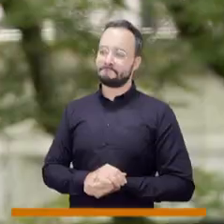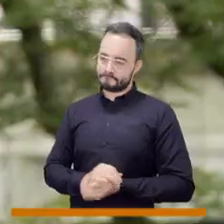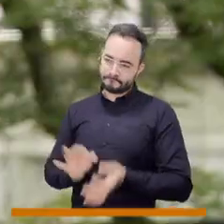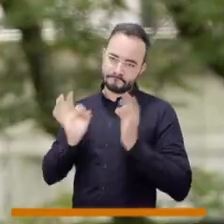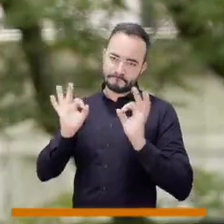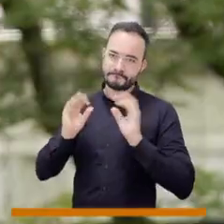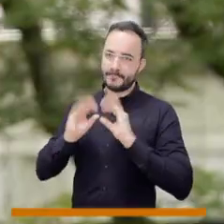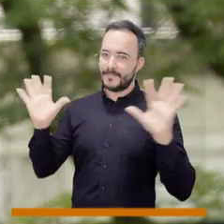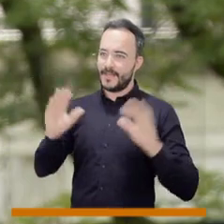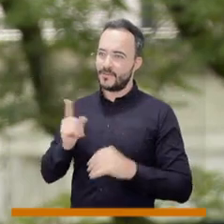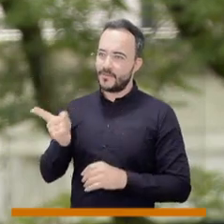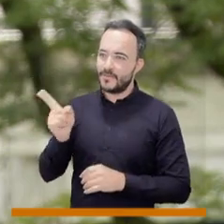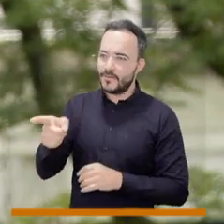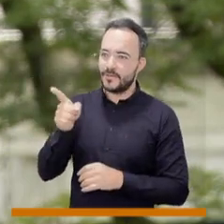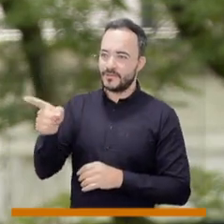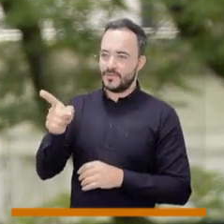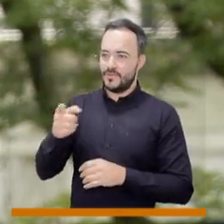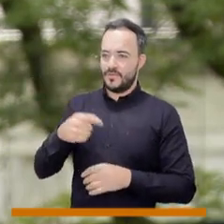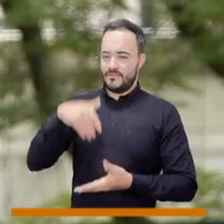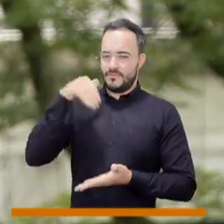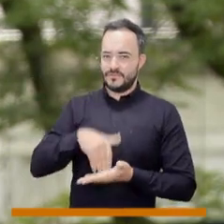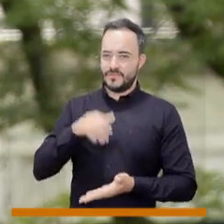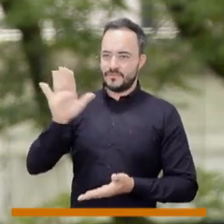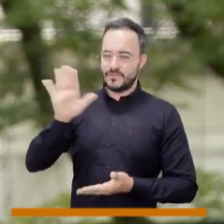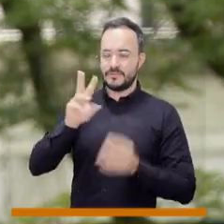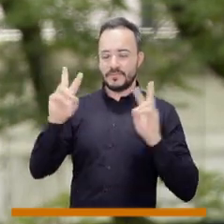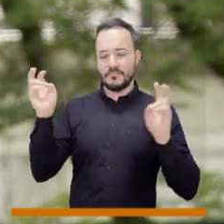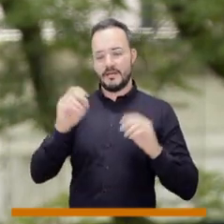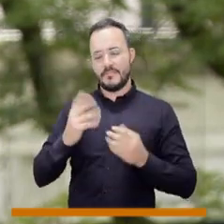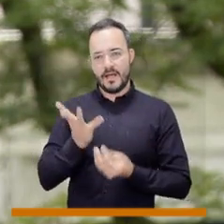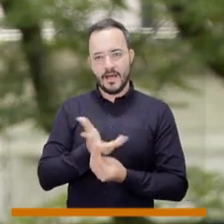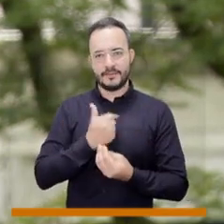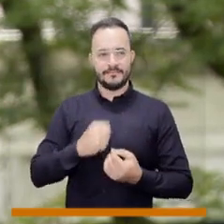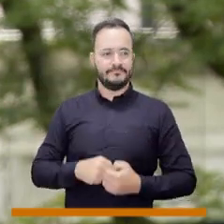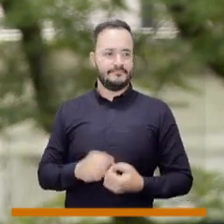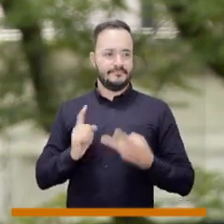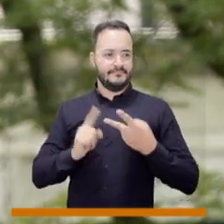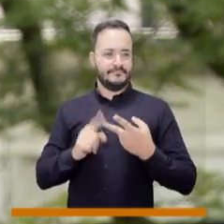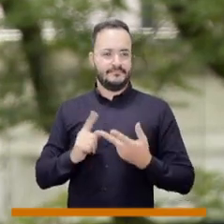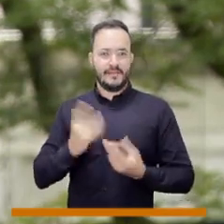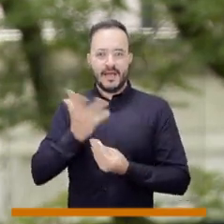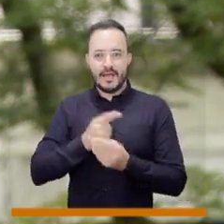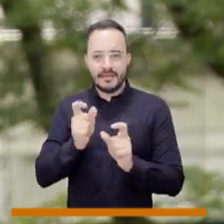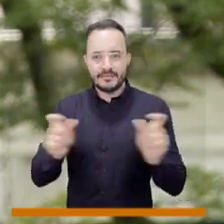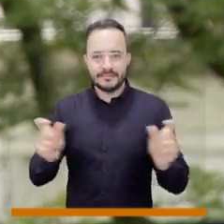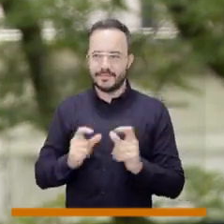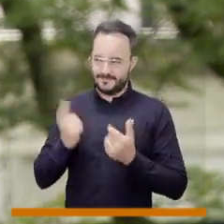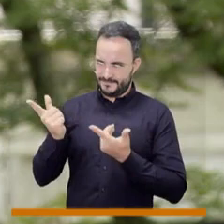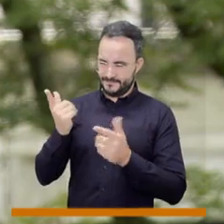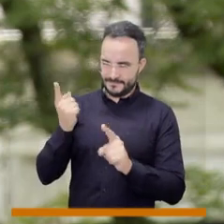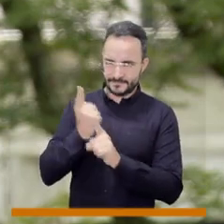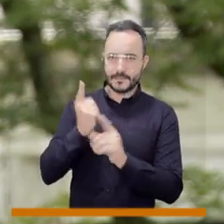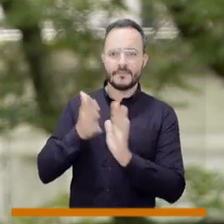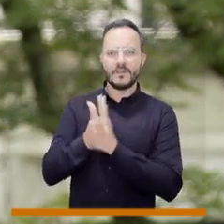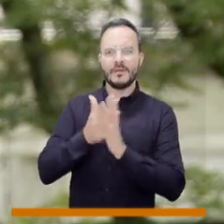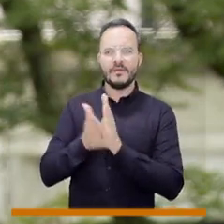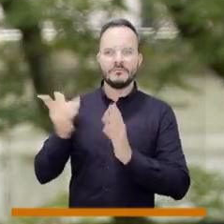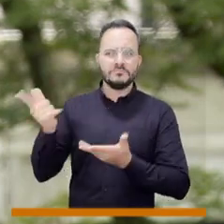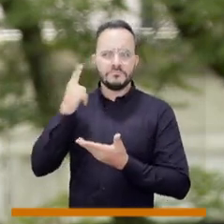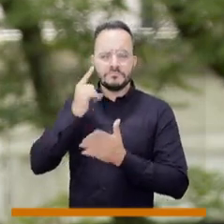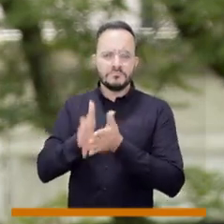precisamente pues a usted, concejal Simón, lo mueve el arte, la vida de los artistas. Hablemos un poco también de eso, cómo